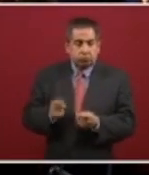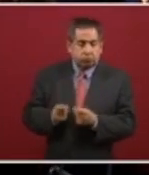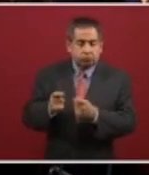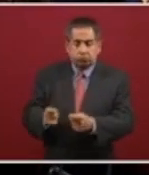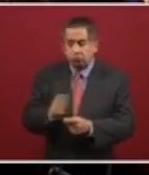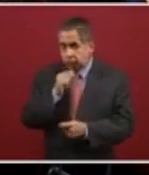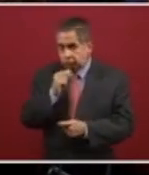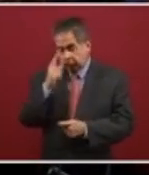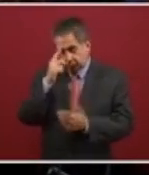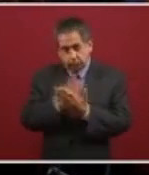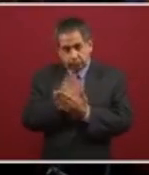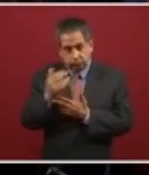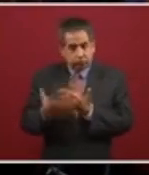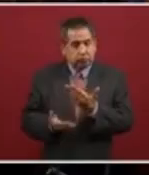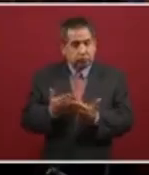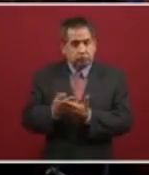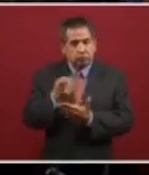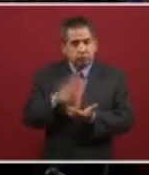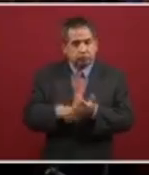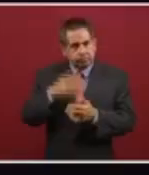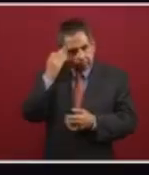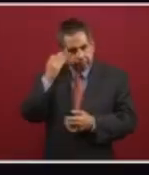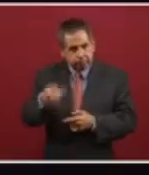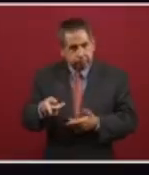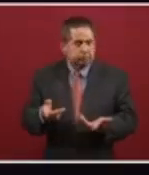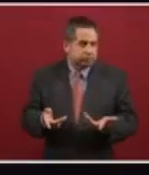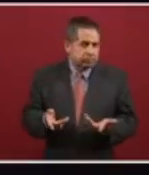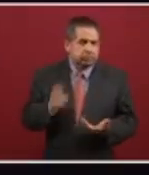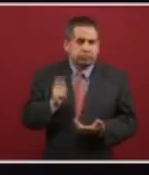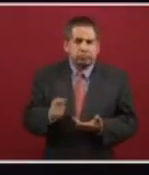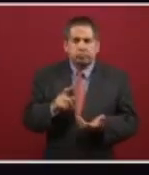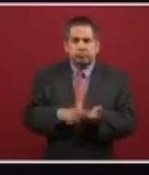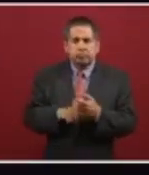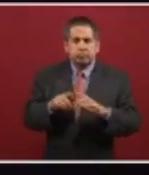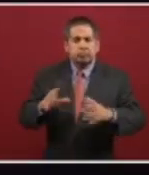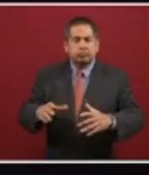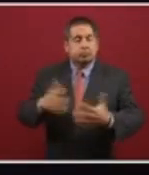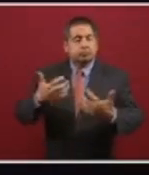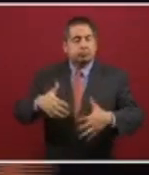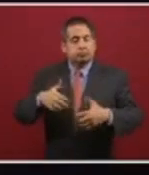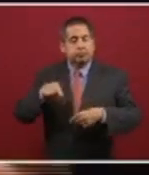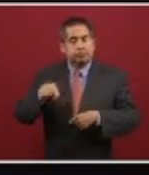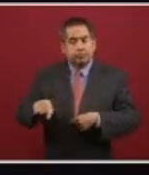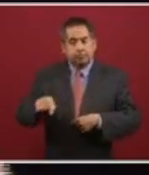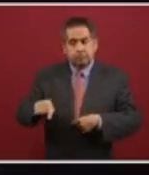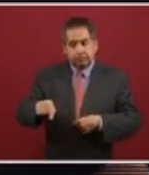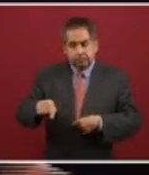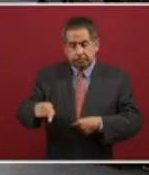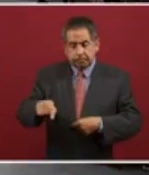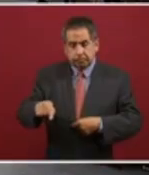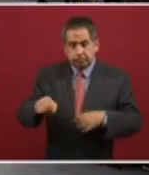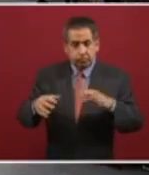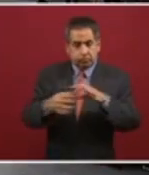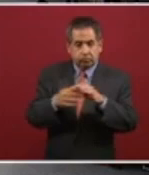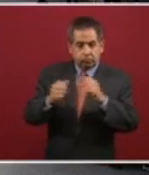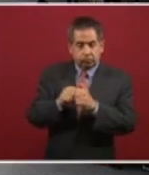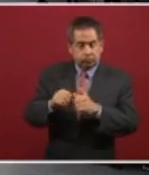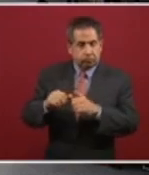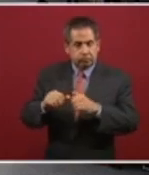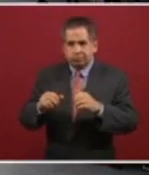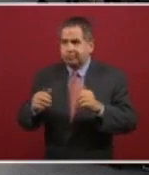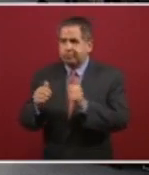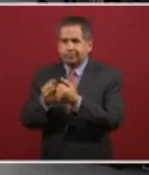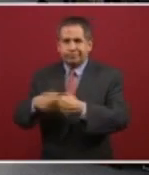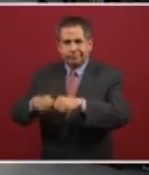para llevar un proyecto de ese tipo, y que incluso la empresa asociada mexicana pues